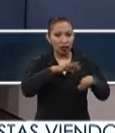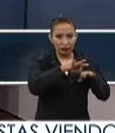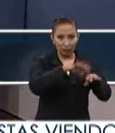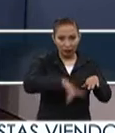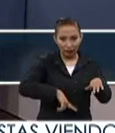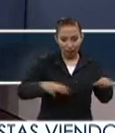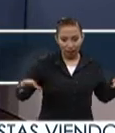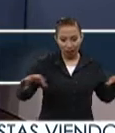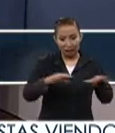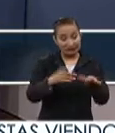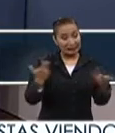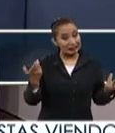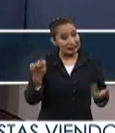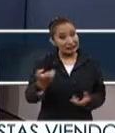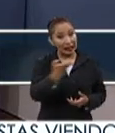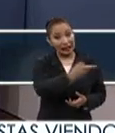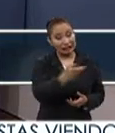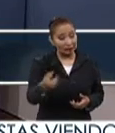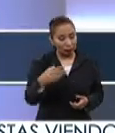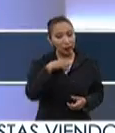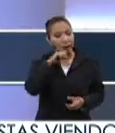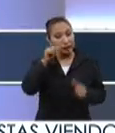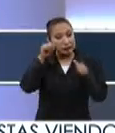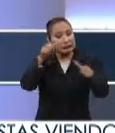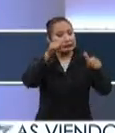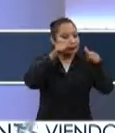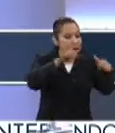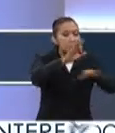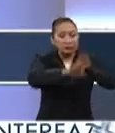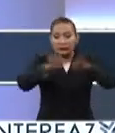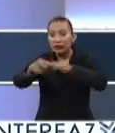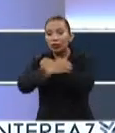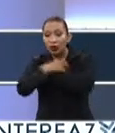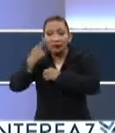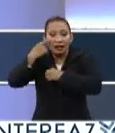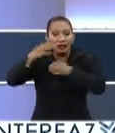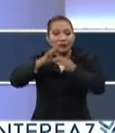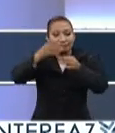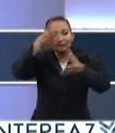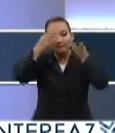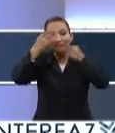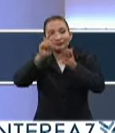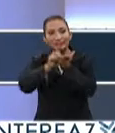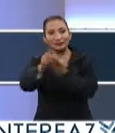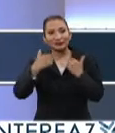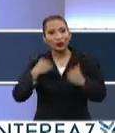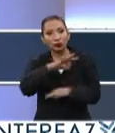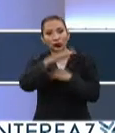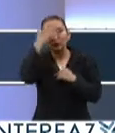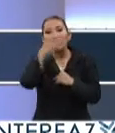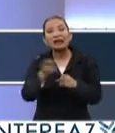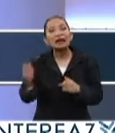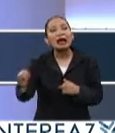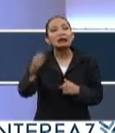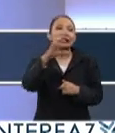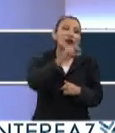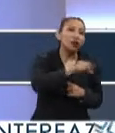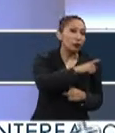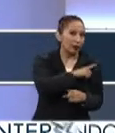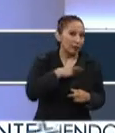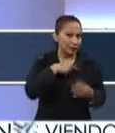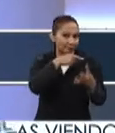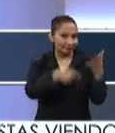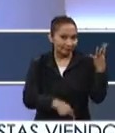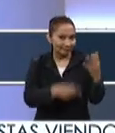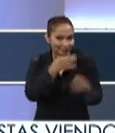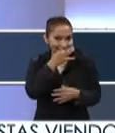servidores públicos precisamente es la que ustedes también están trabajando, en esta educación para que todos estemos enterados de lo que sí y lo que no se puede